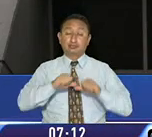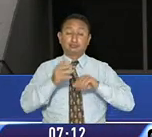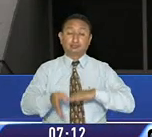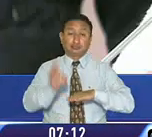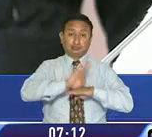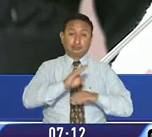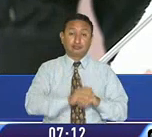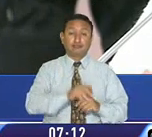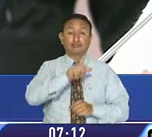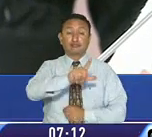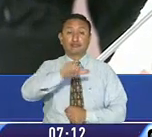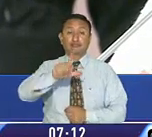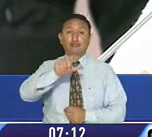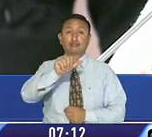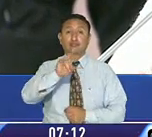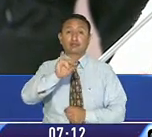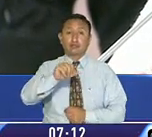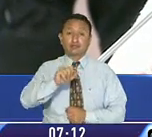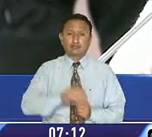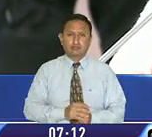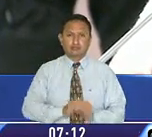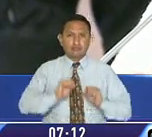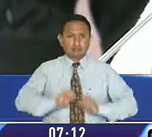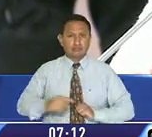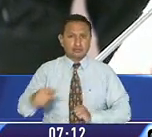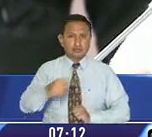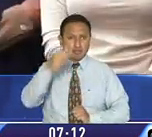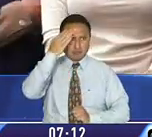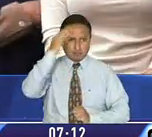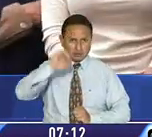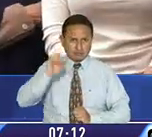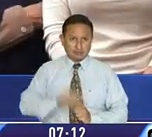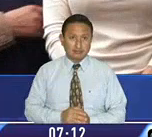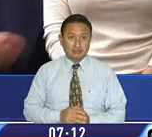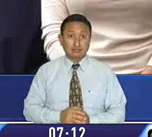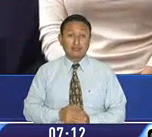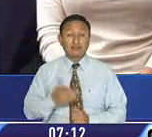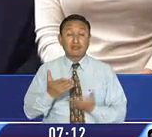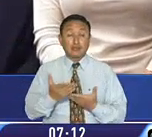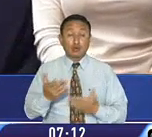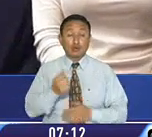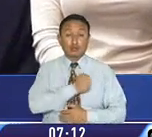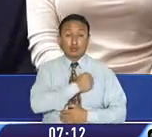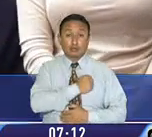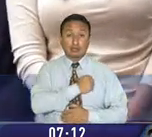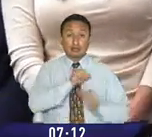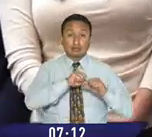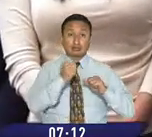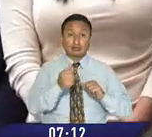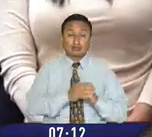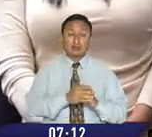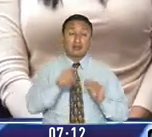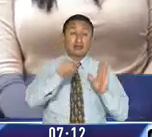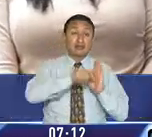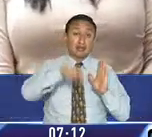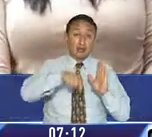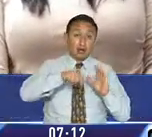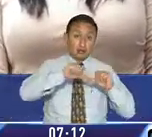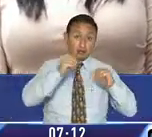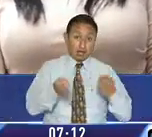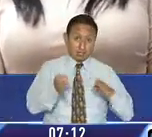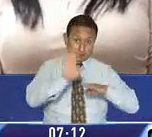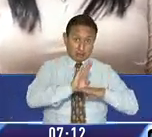Nacional, Guadalupe Yori, por presunto peculado. La señora Guadalupe Yori ha utilizado al abogado de la Asamblea